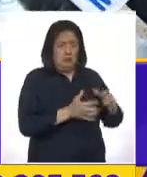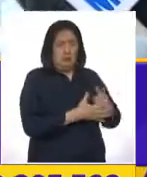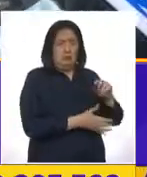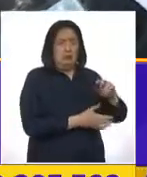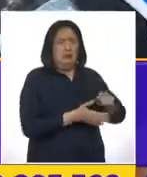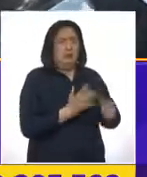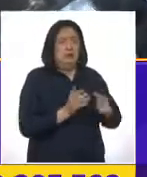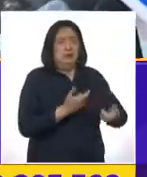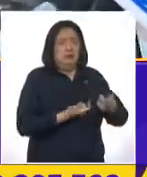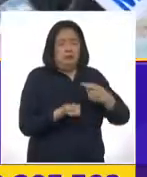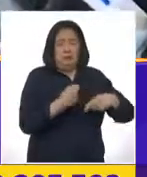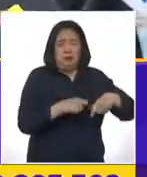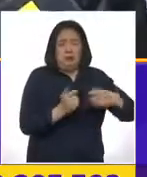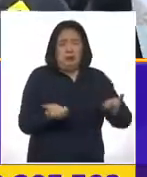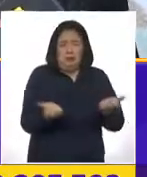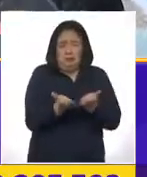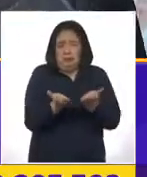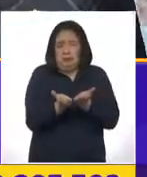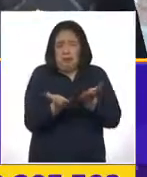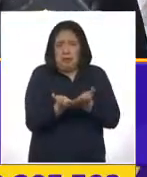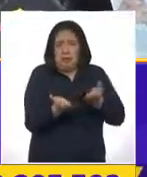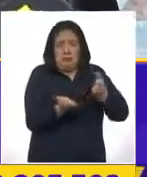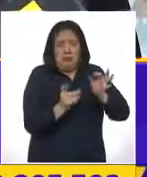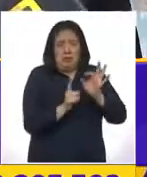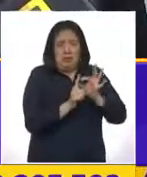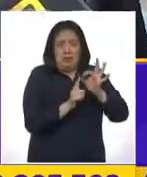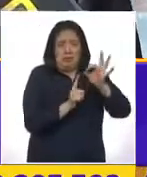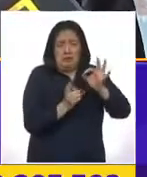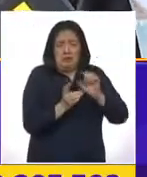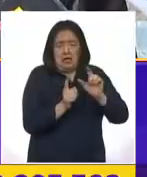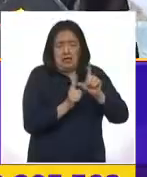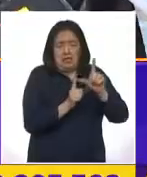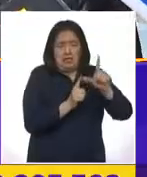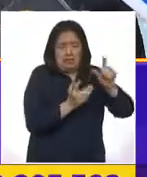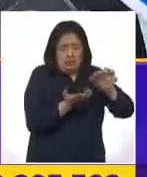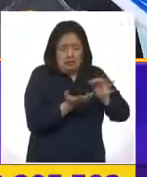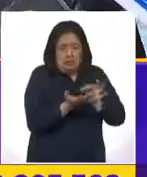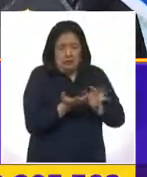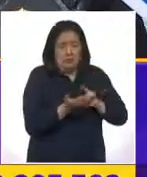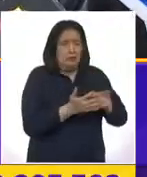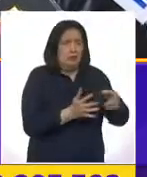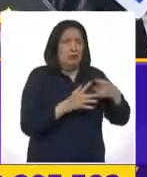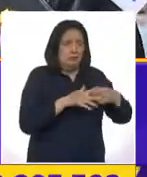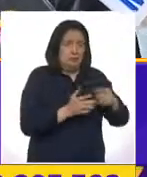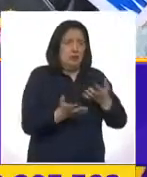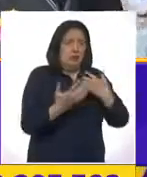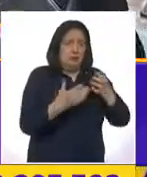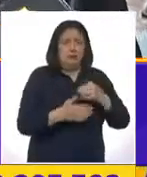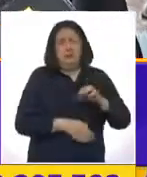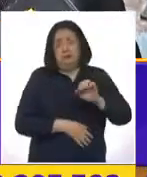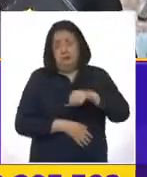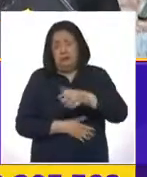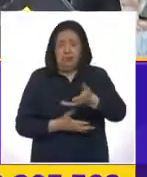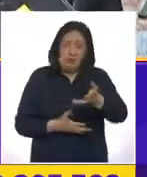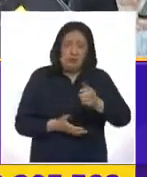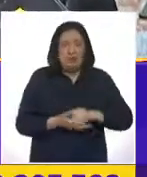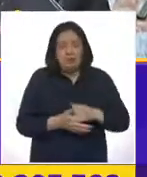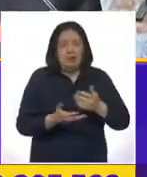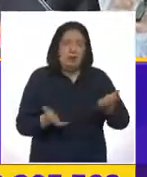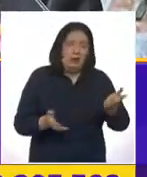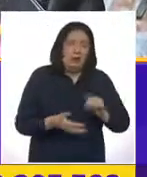vende por un plato de lentejas, ¿no? Y ahí empezaron a hablar